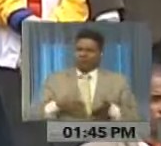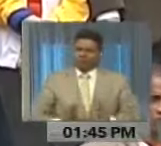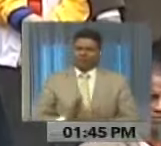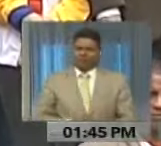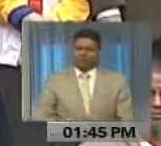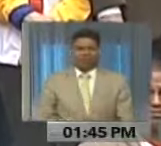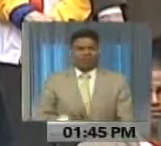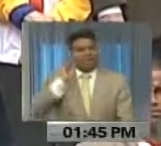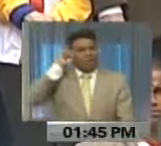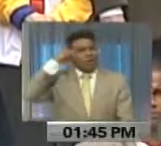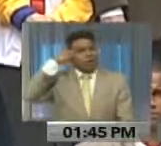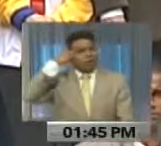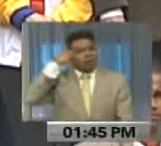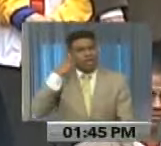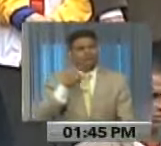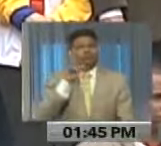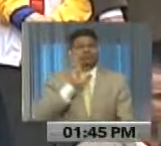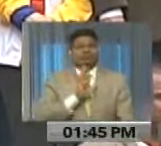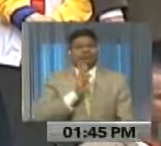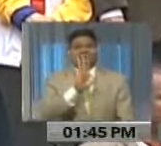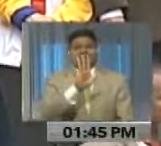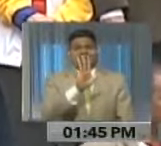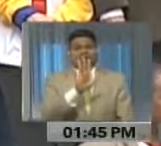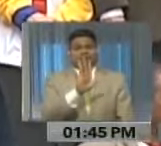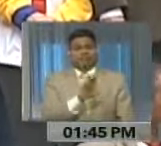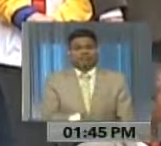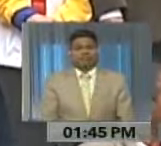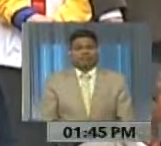Y recordando esa lucha desde